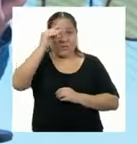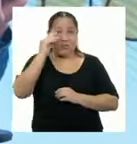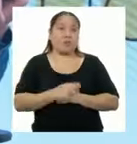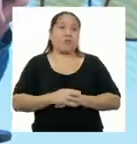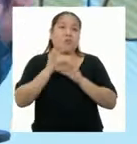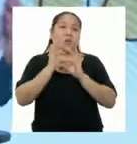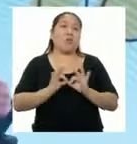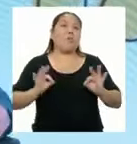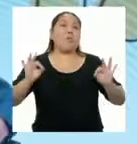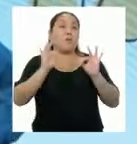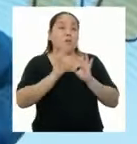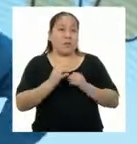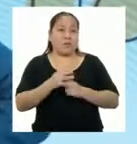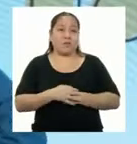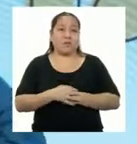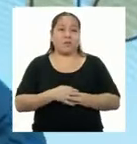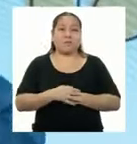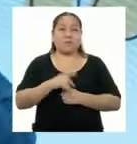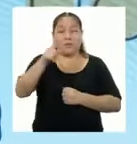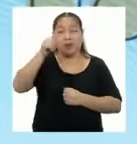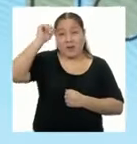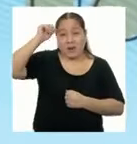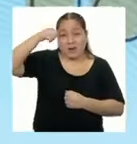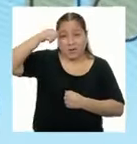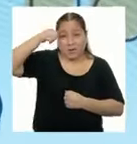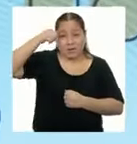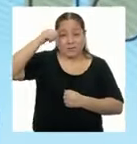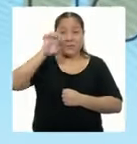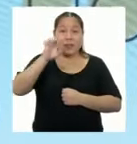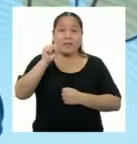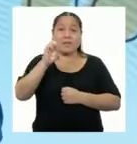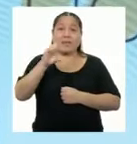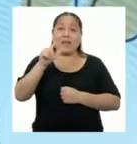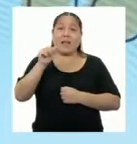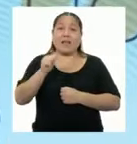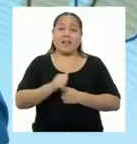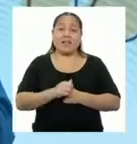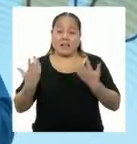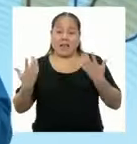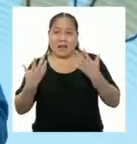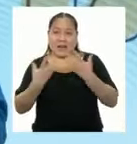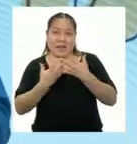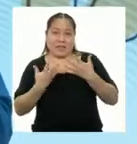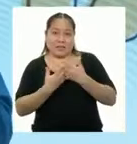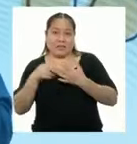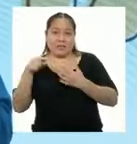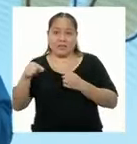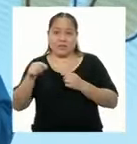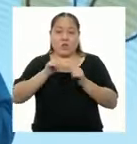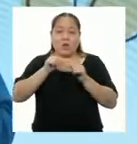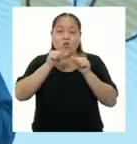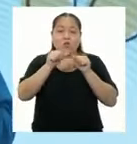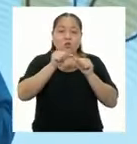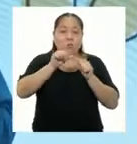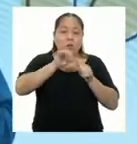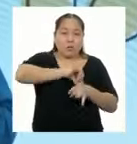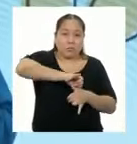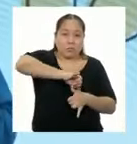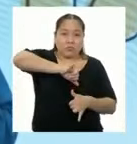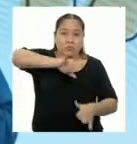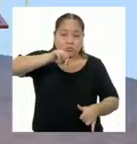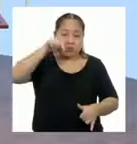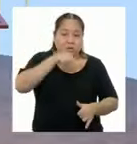muy importante. Recuerda que la escala es la relación entre la medida lineal